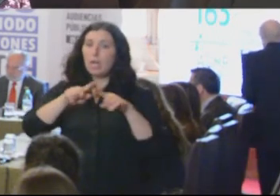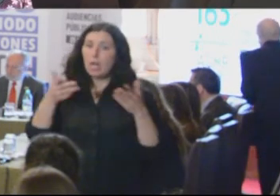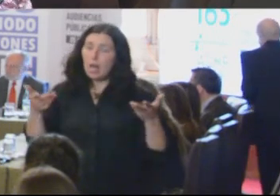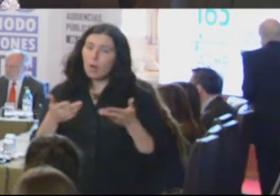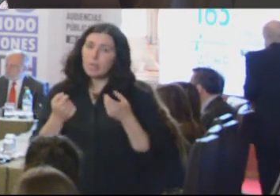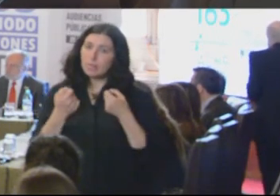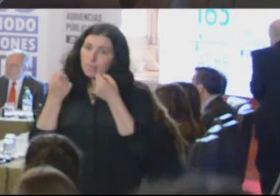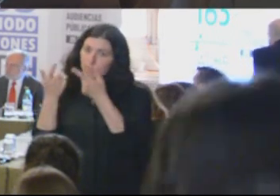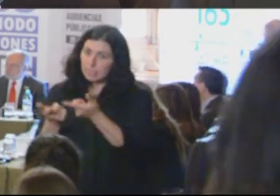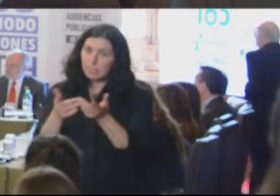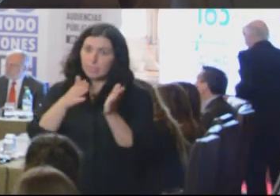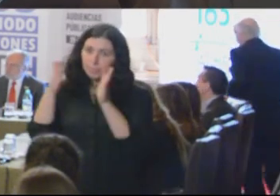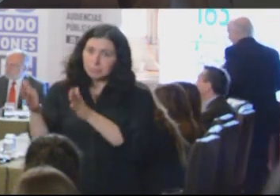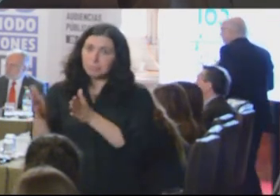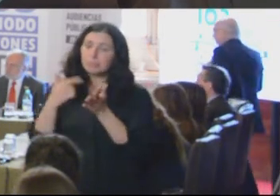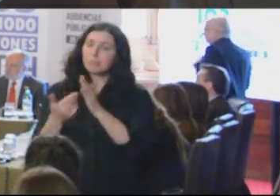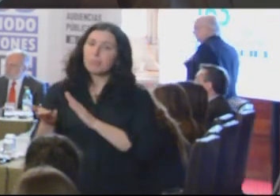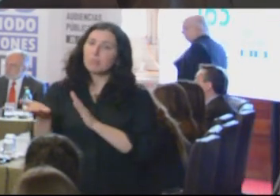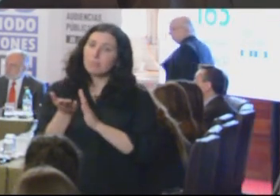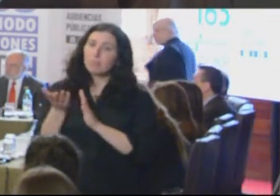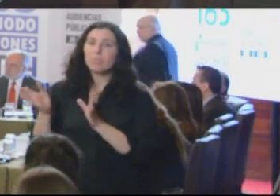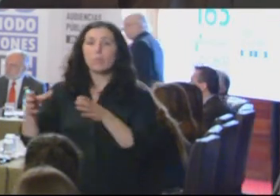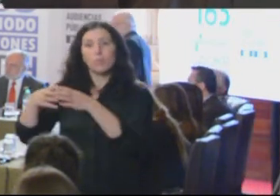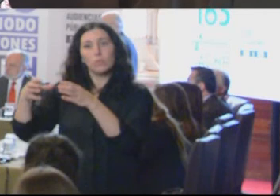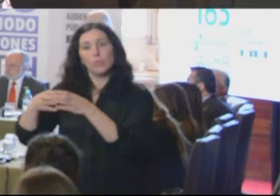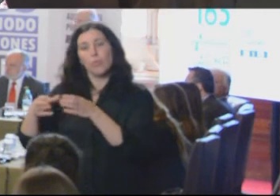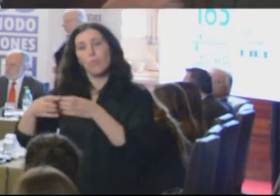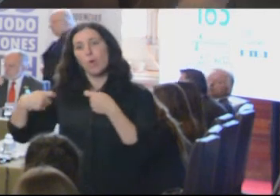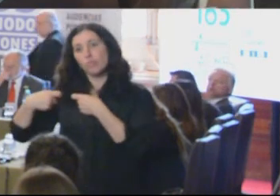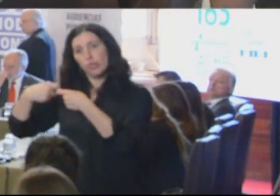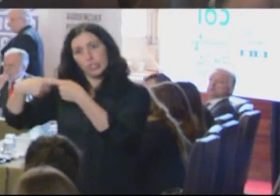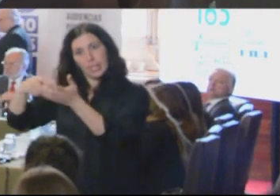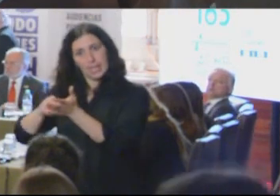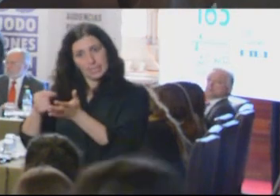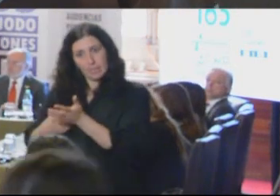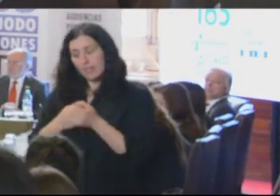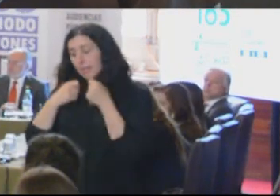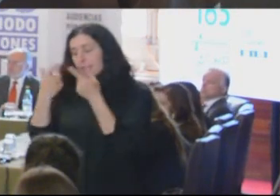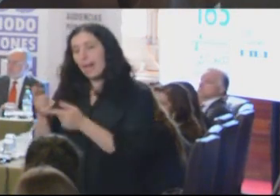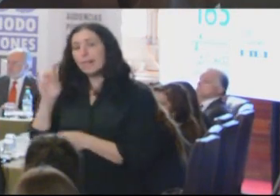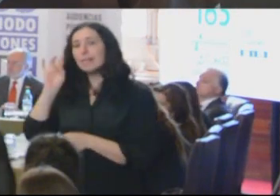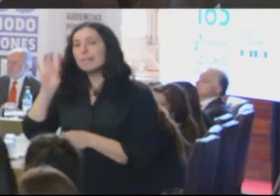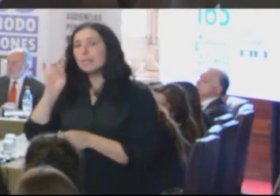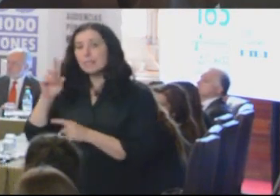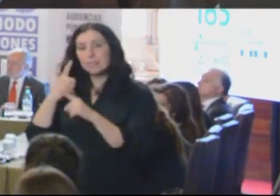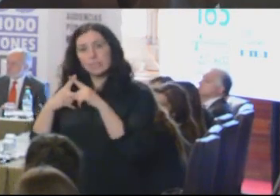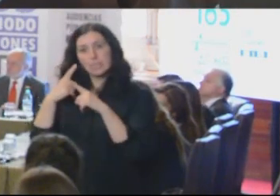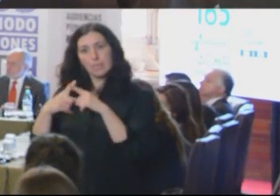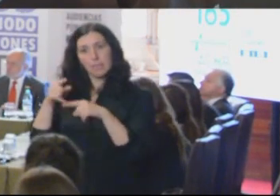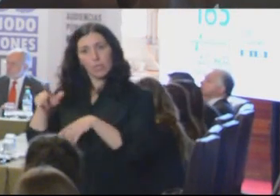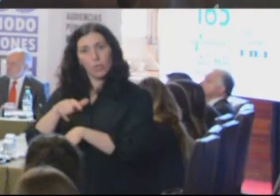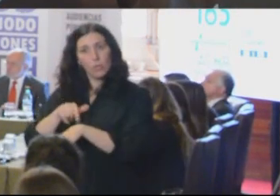parte solicitante la sociedad civil 15 minutos e